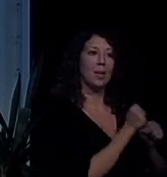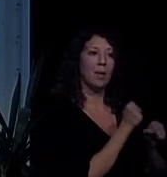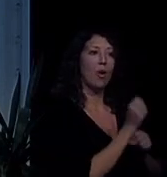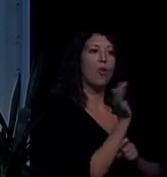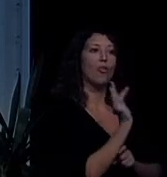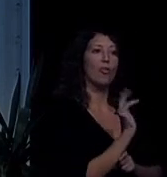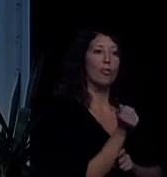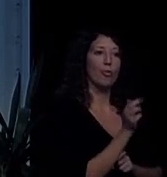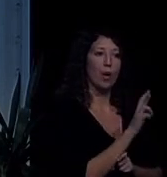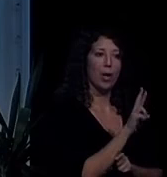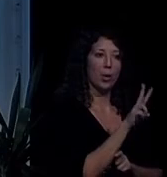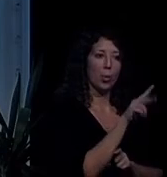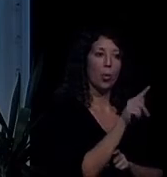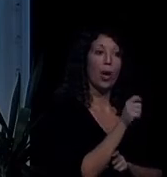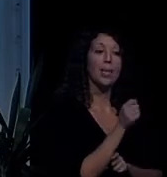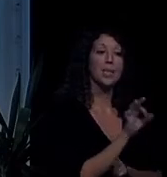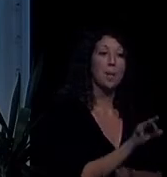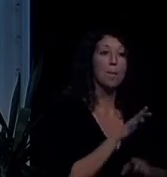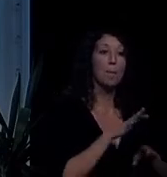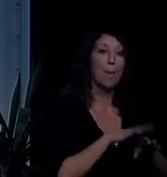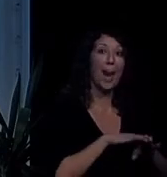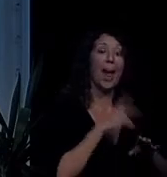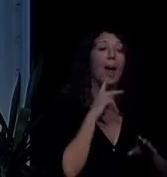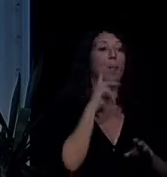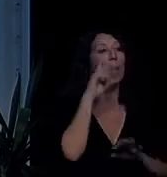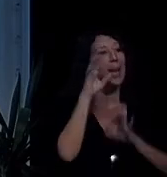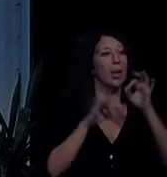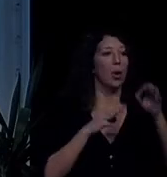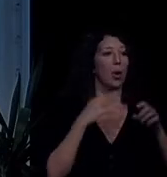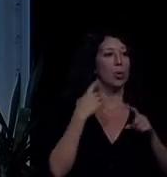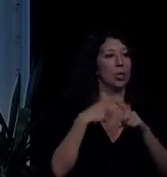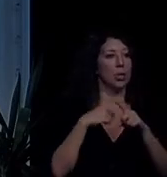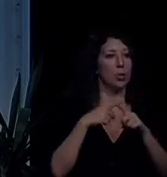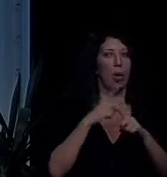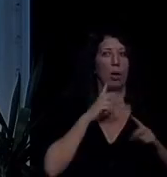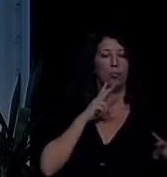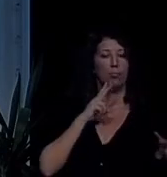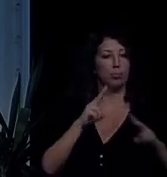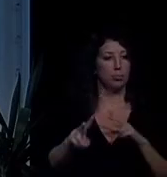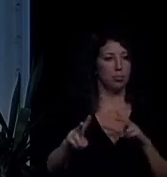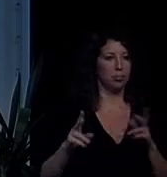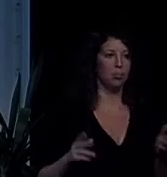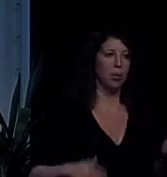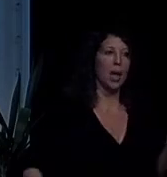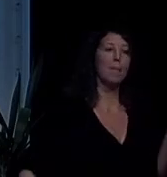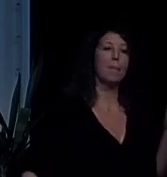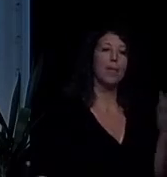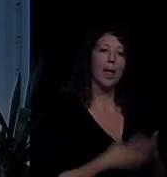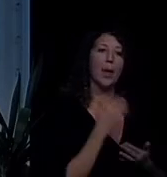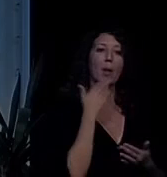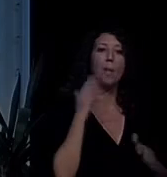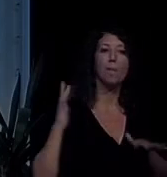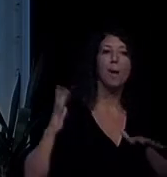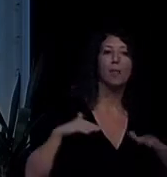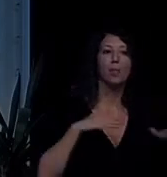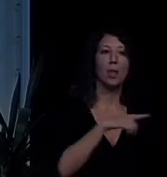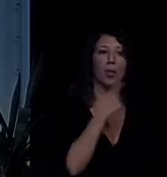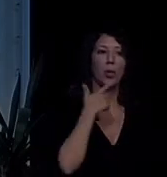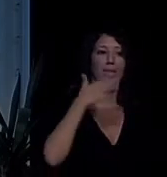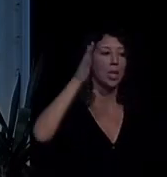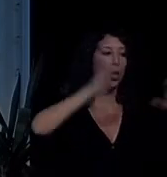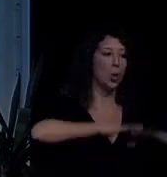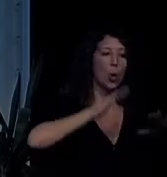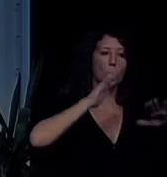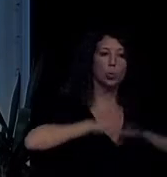generar contrarrepresentaciones al peligro sexual, ¿no? Las Farrucas ya empezaron en su momento con las manifestaciones nocturnas, pero a